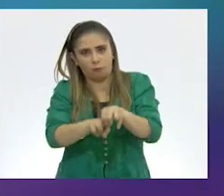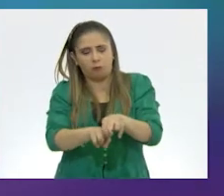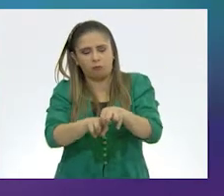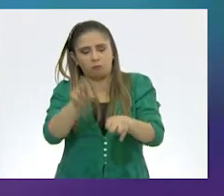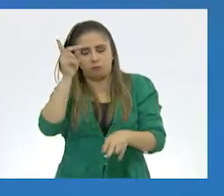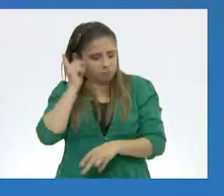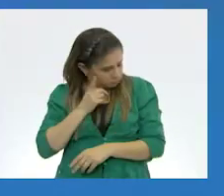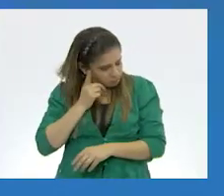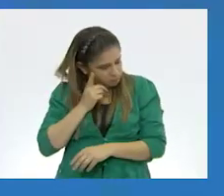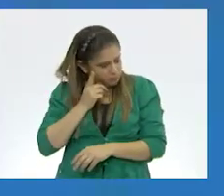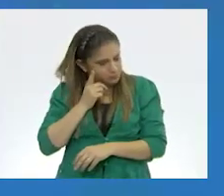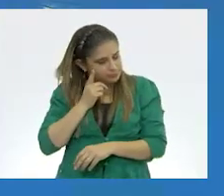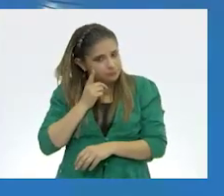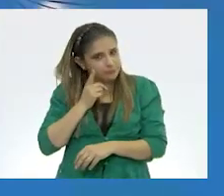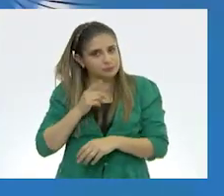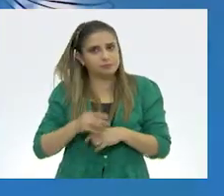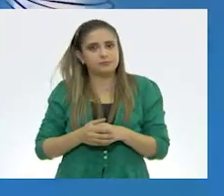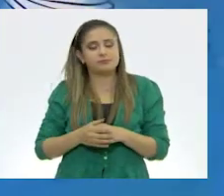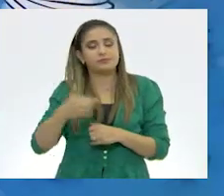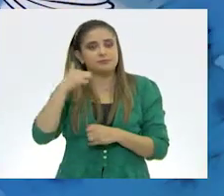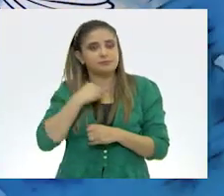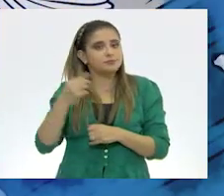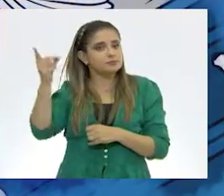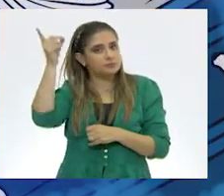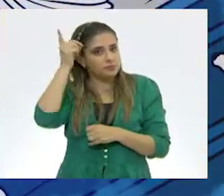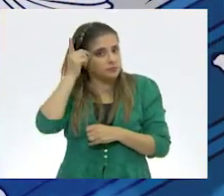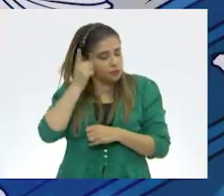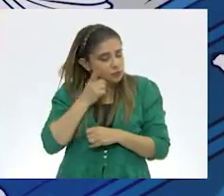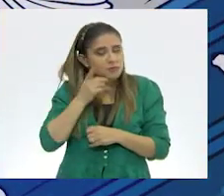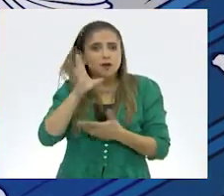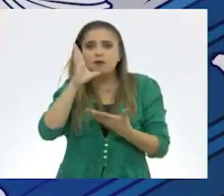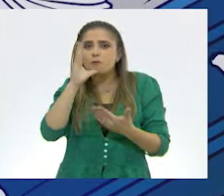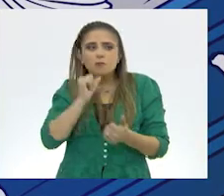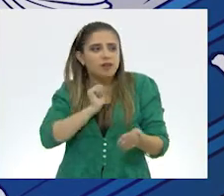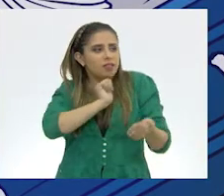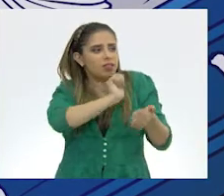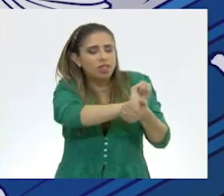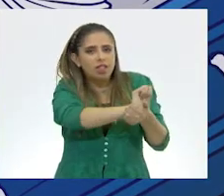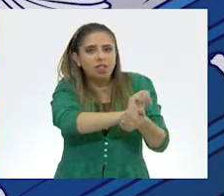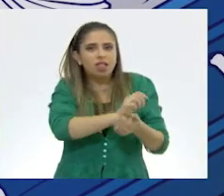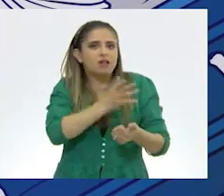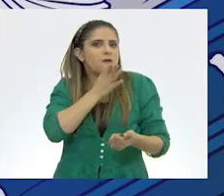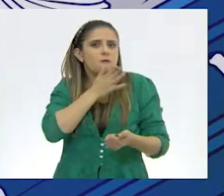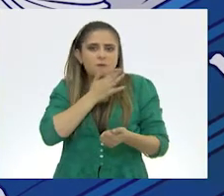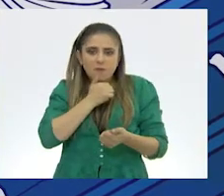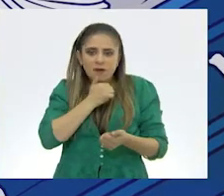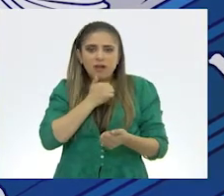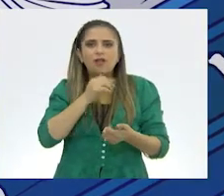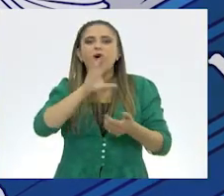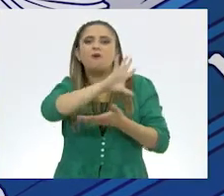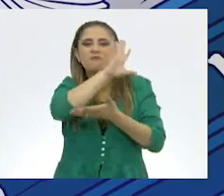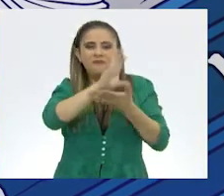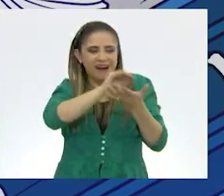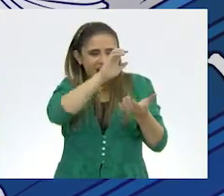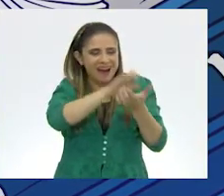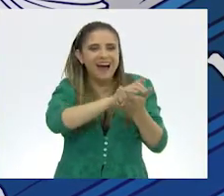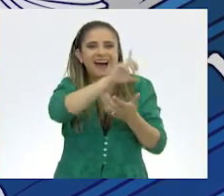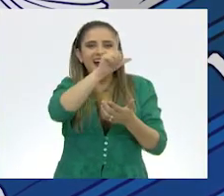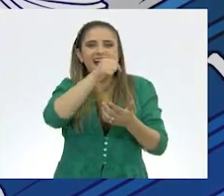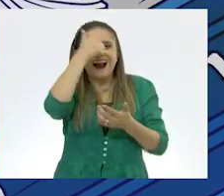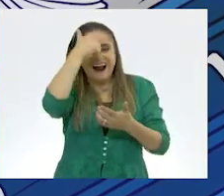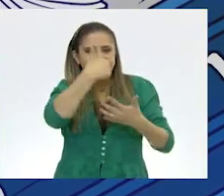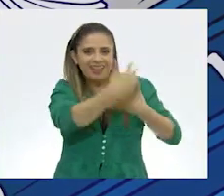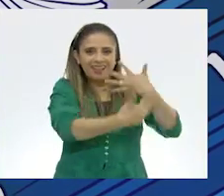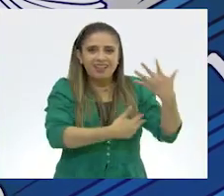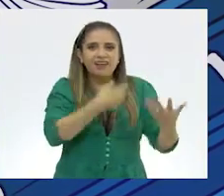dormirme. Dormirme como un novio impotente o tímido en su noche de bodas. Así lo hice,